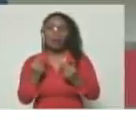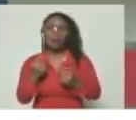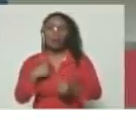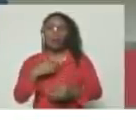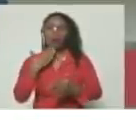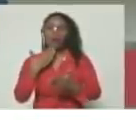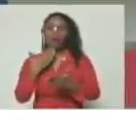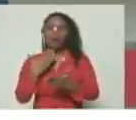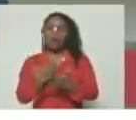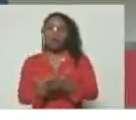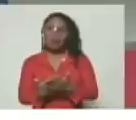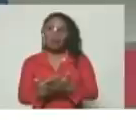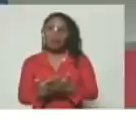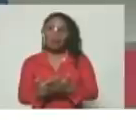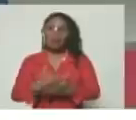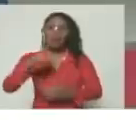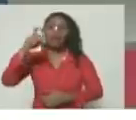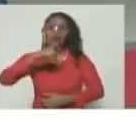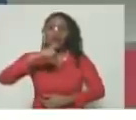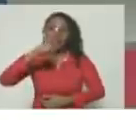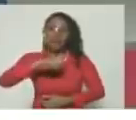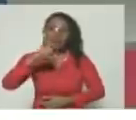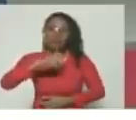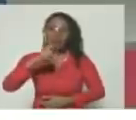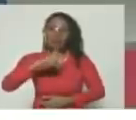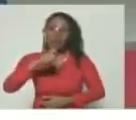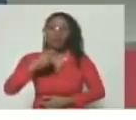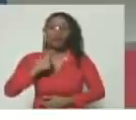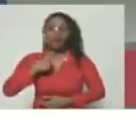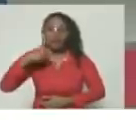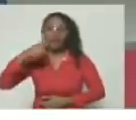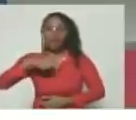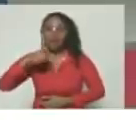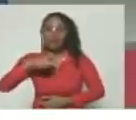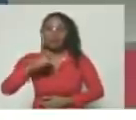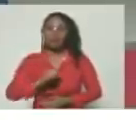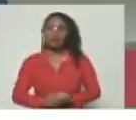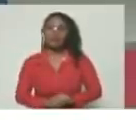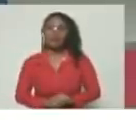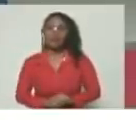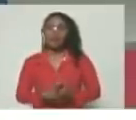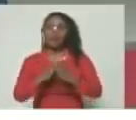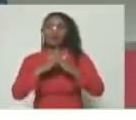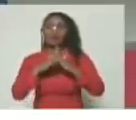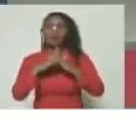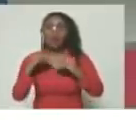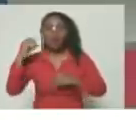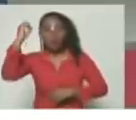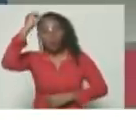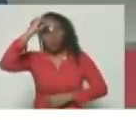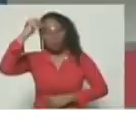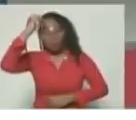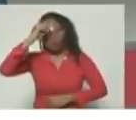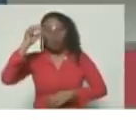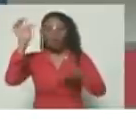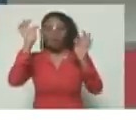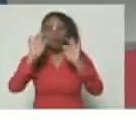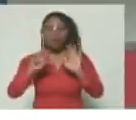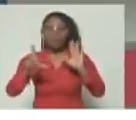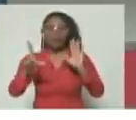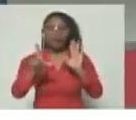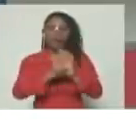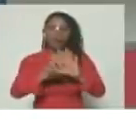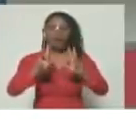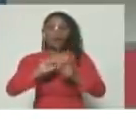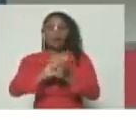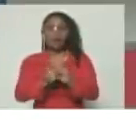agradezco, lo necesito, lo necesitamos. Todo lo que hayan opinado, reformas de leyes,